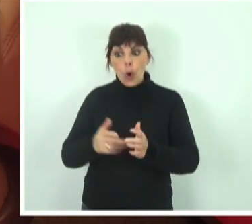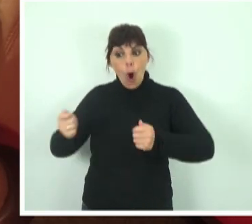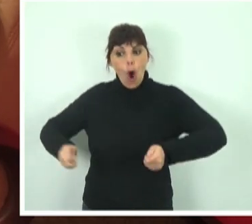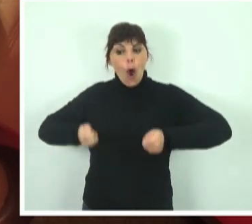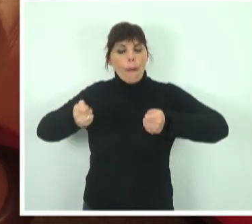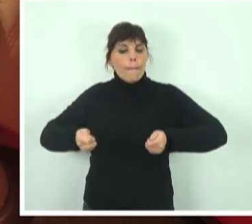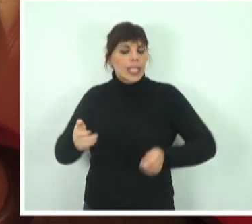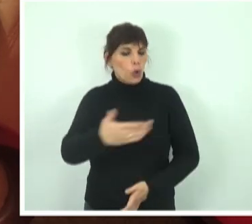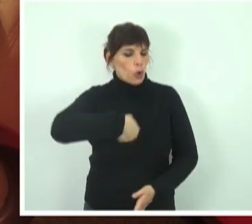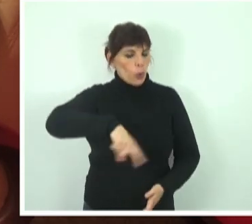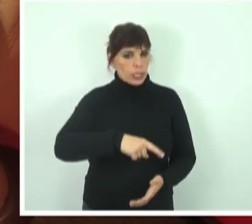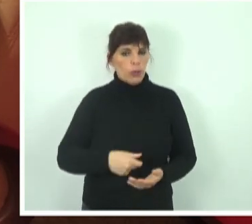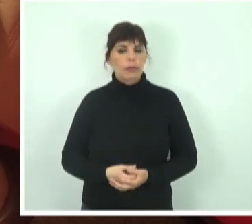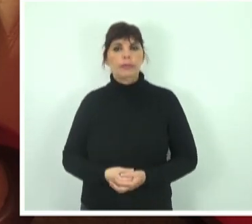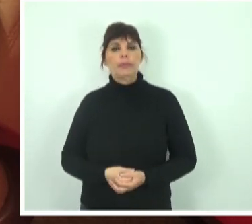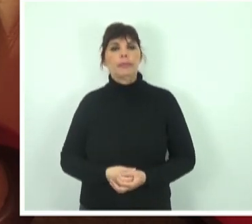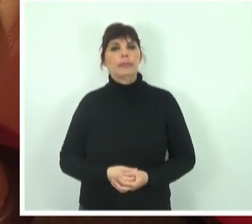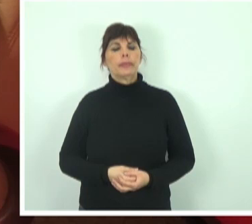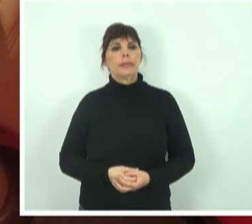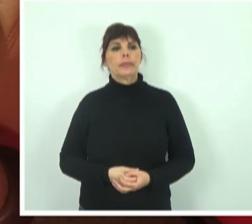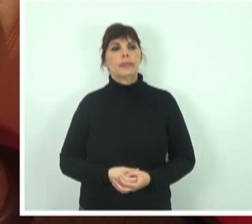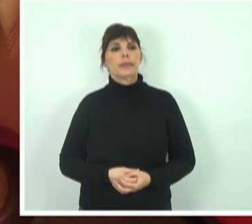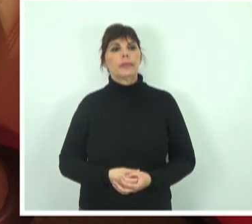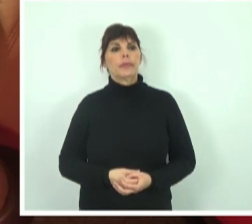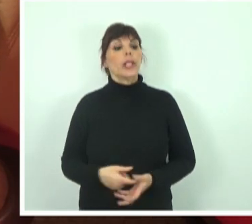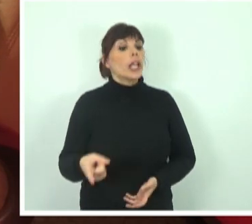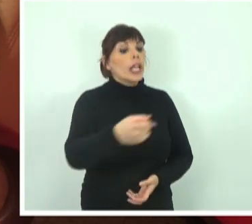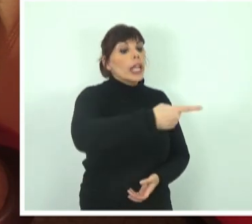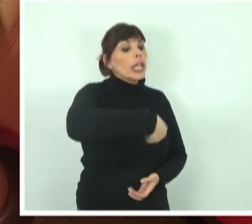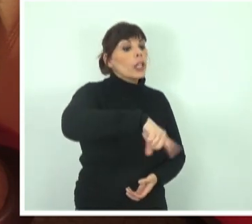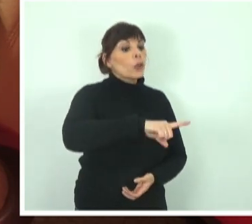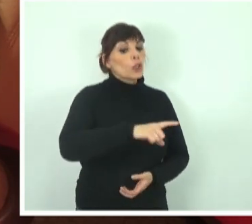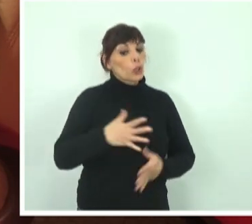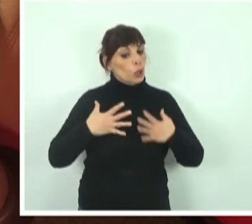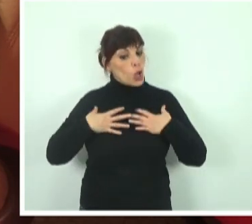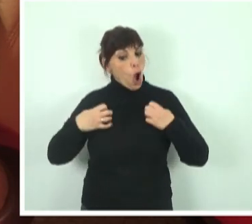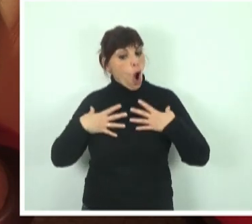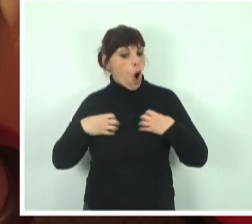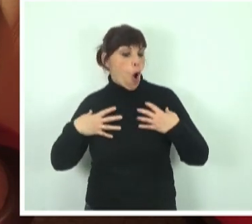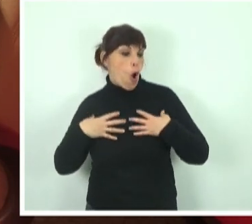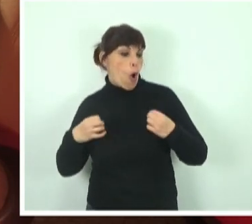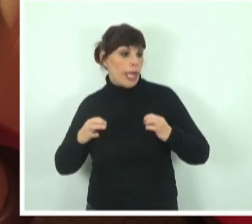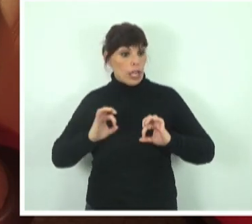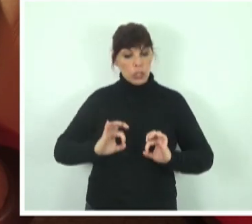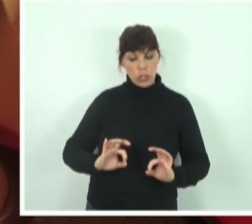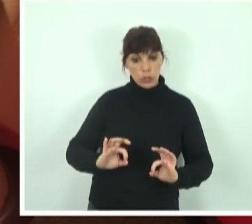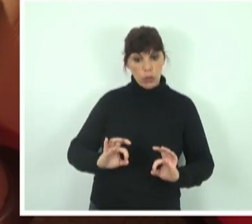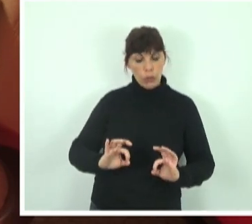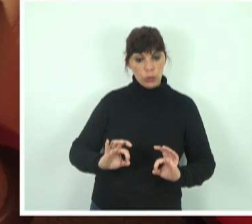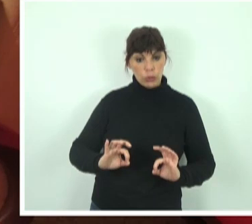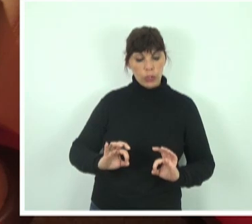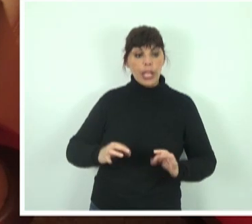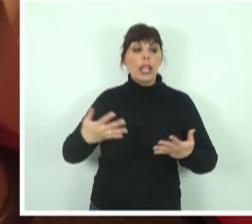todos nosotros somos simbólicamente ovejas delante del Señor. Mi ovejas oye mi